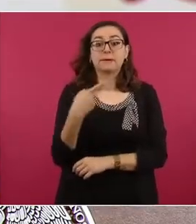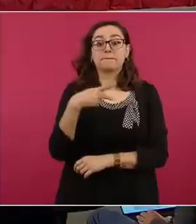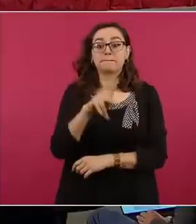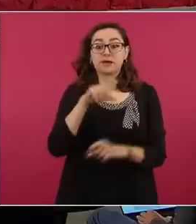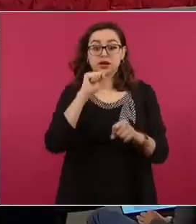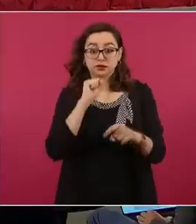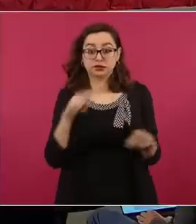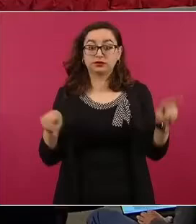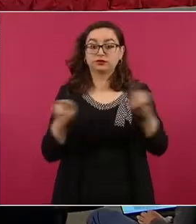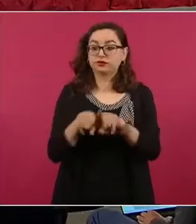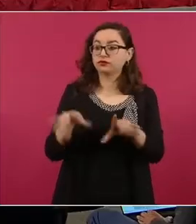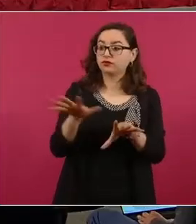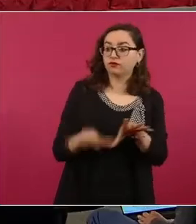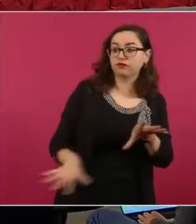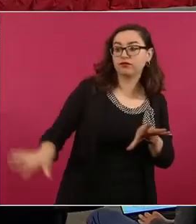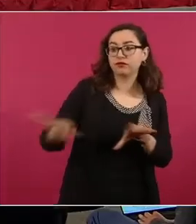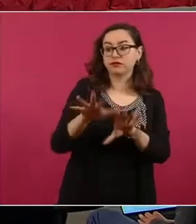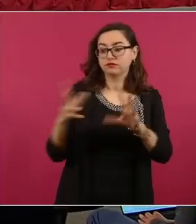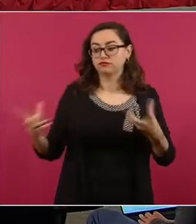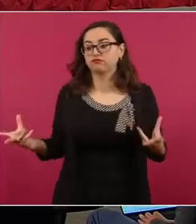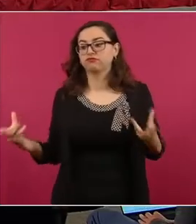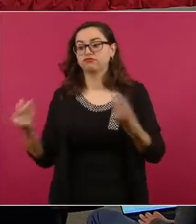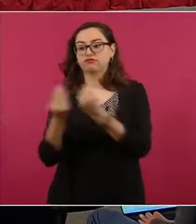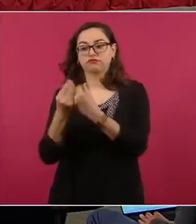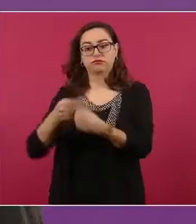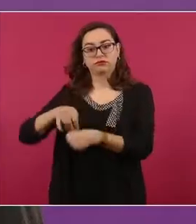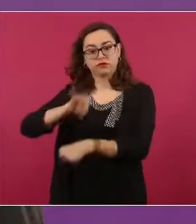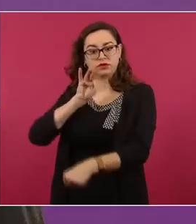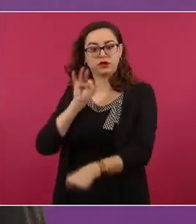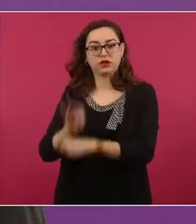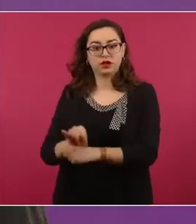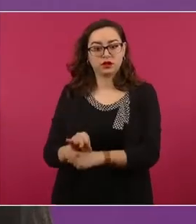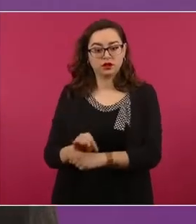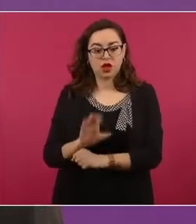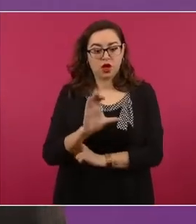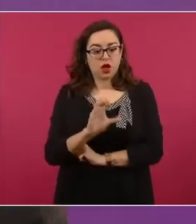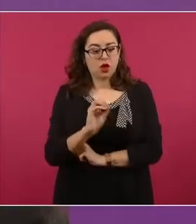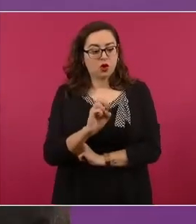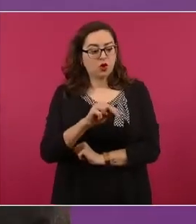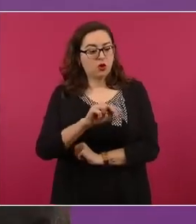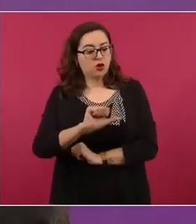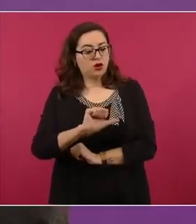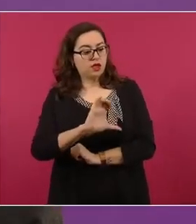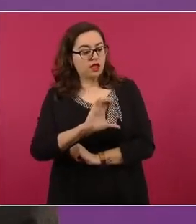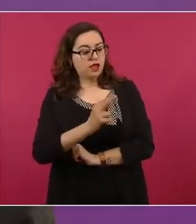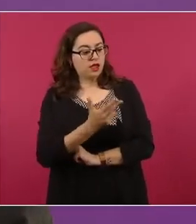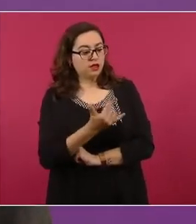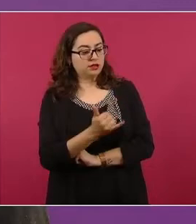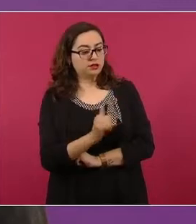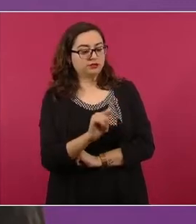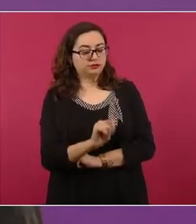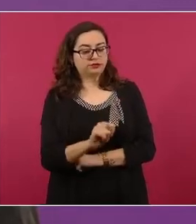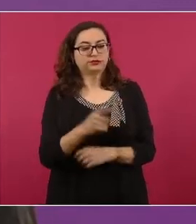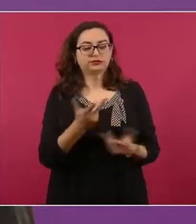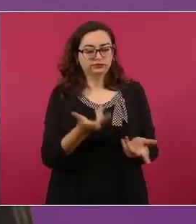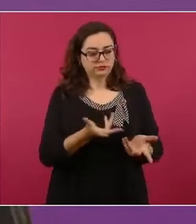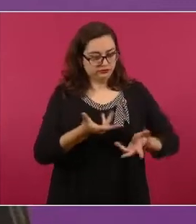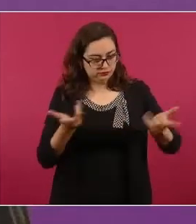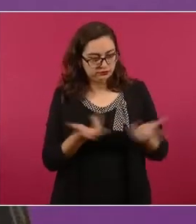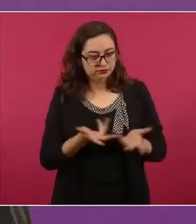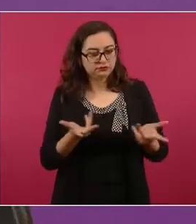defensa, promoción de lo público que ha hecho CONACYT, y por eso es un gusto y un enorme privilegio poder